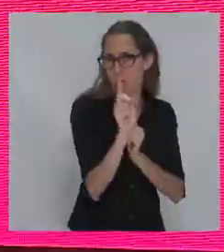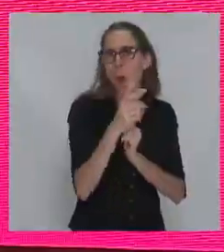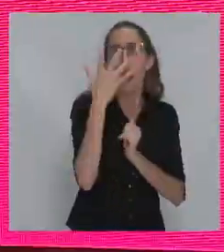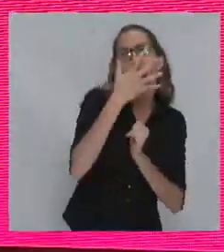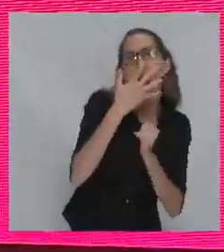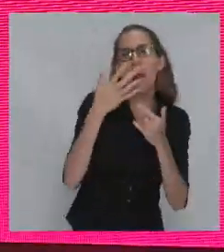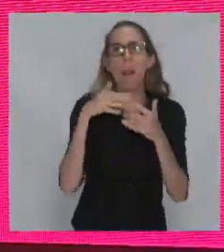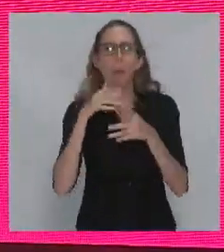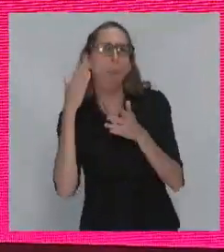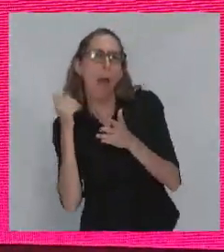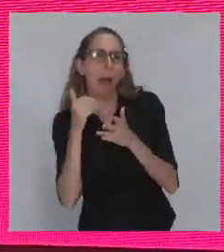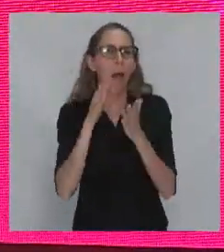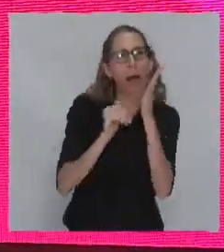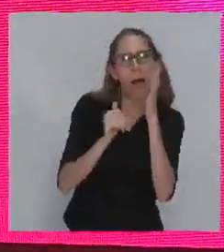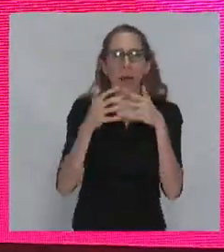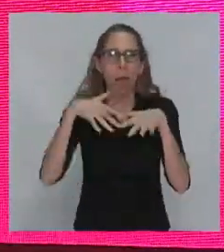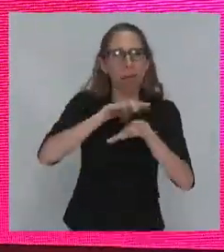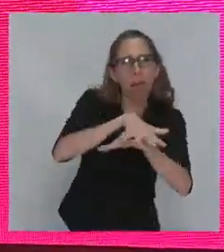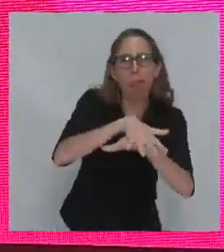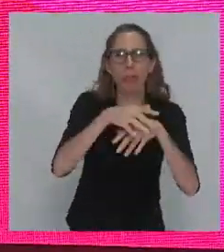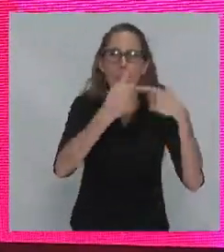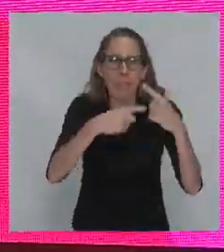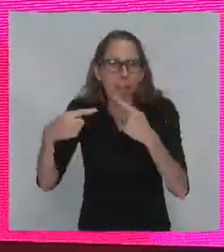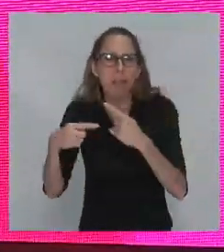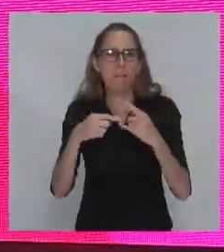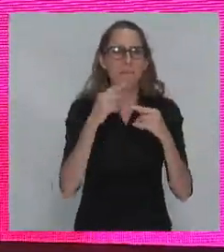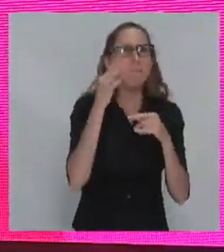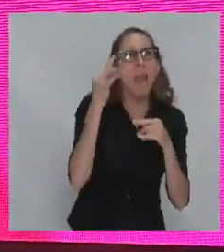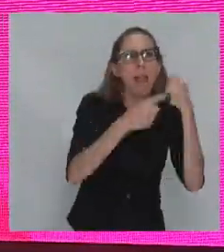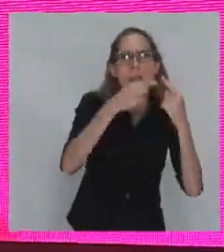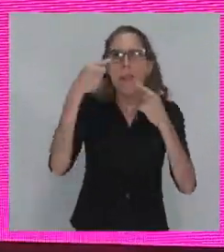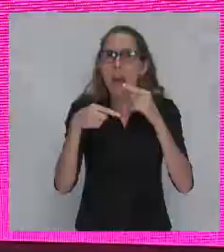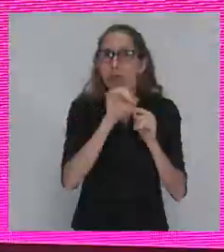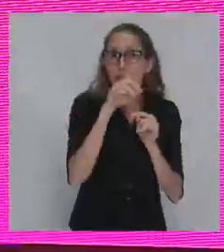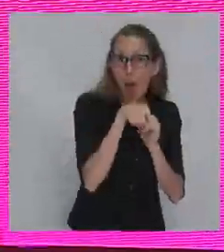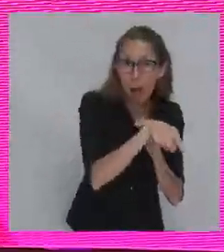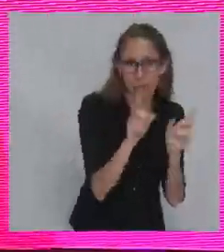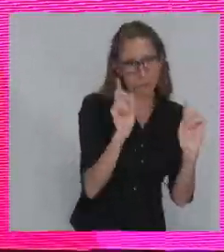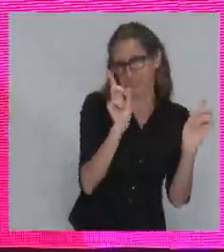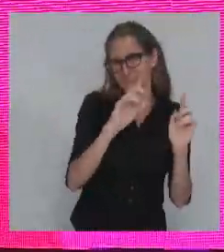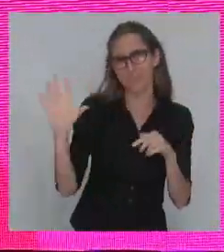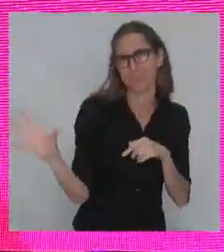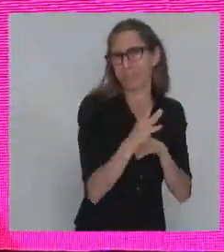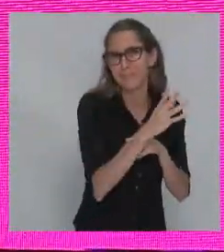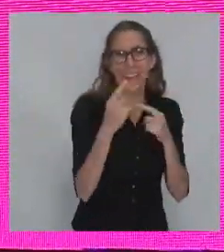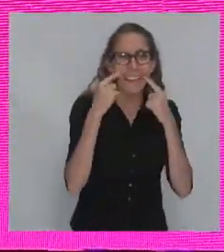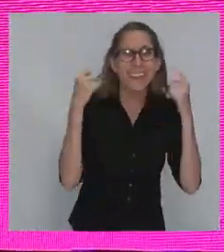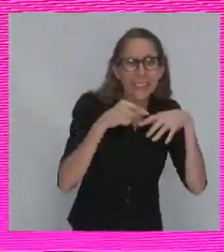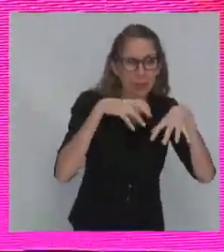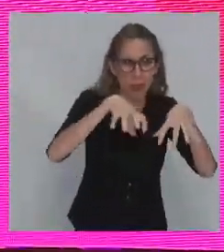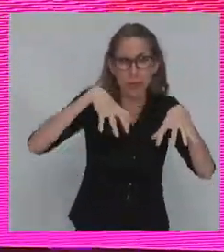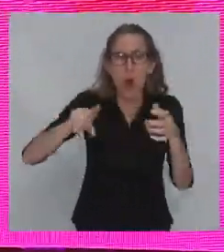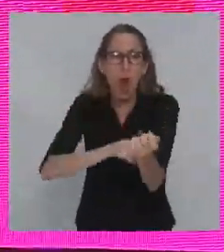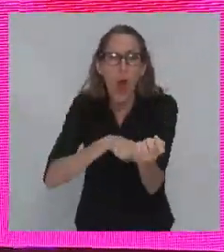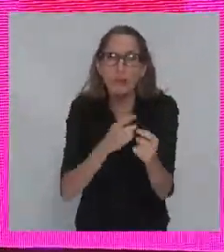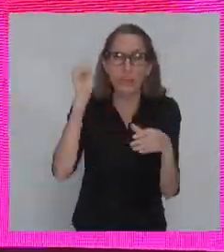mestiza, mulata. El racismo está incrustado en las instituciones y se reproduce